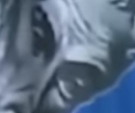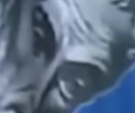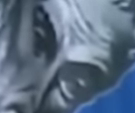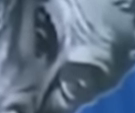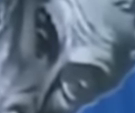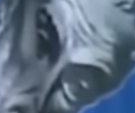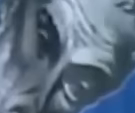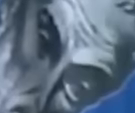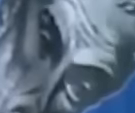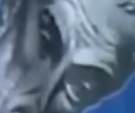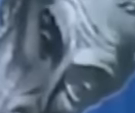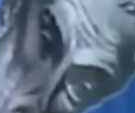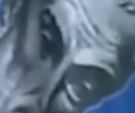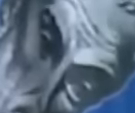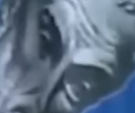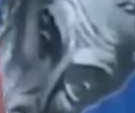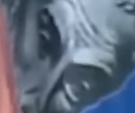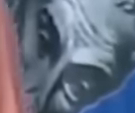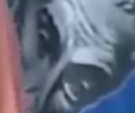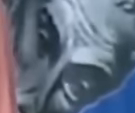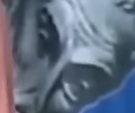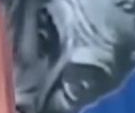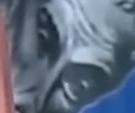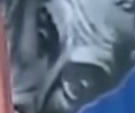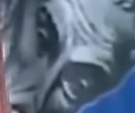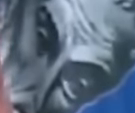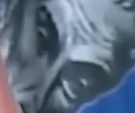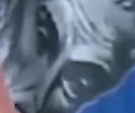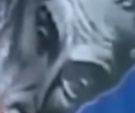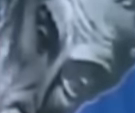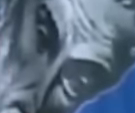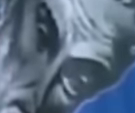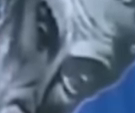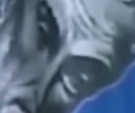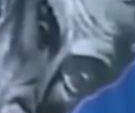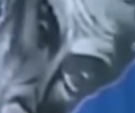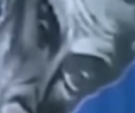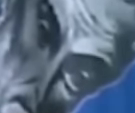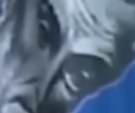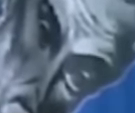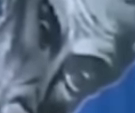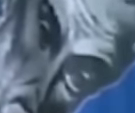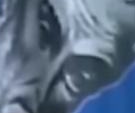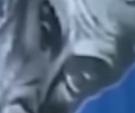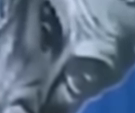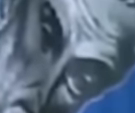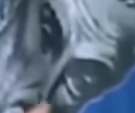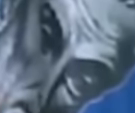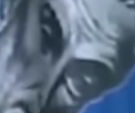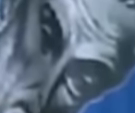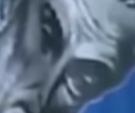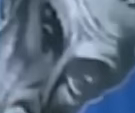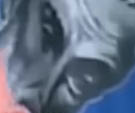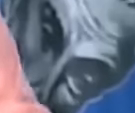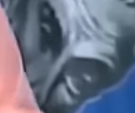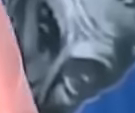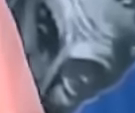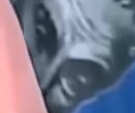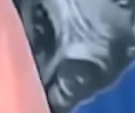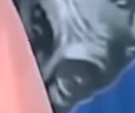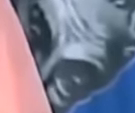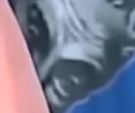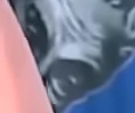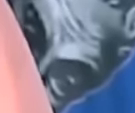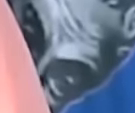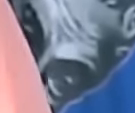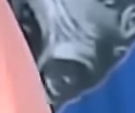la contrarrevolución. Y por eso hablamos de dos etapas, lo que significó